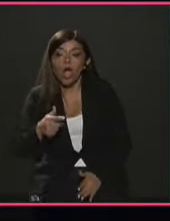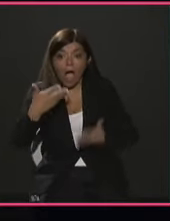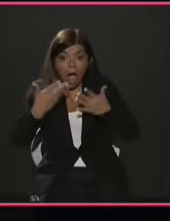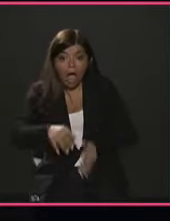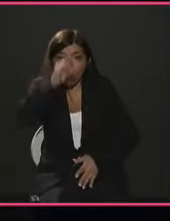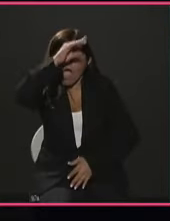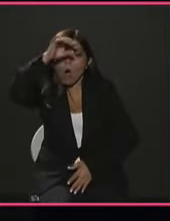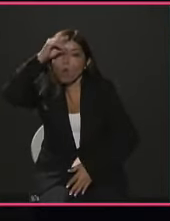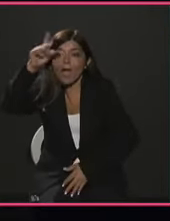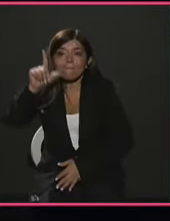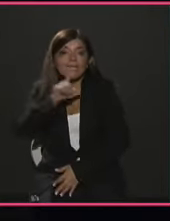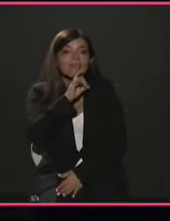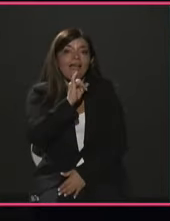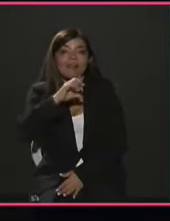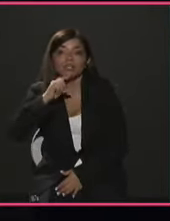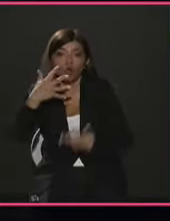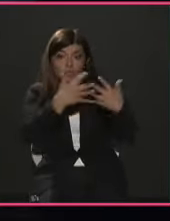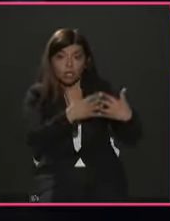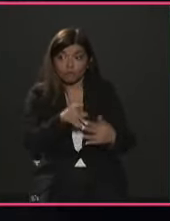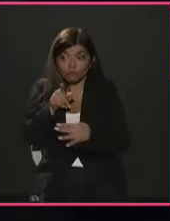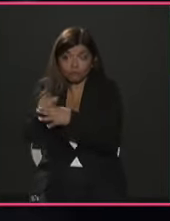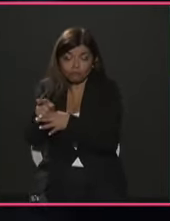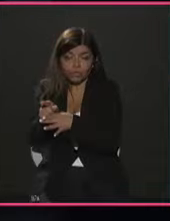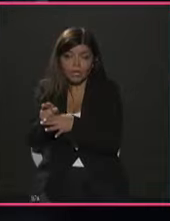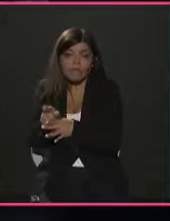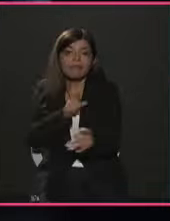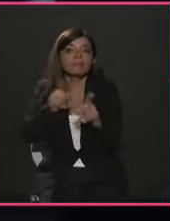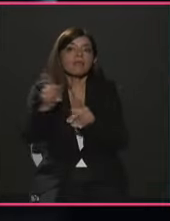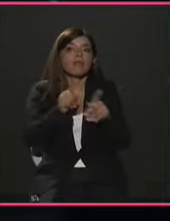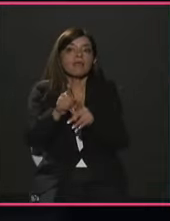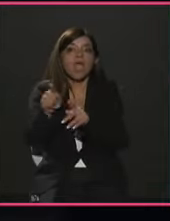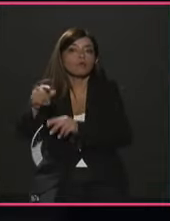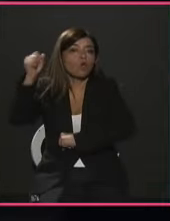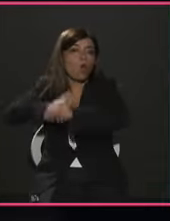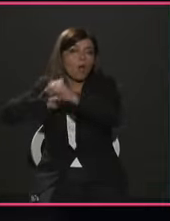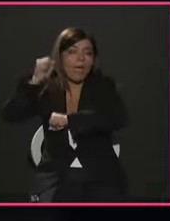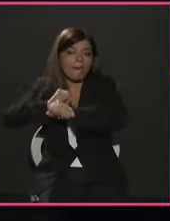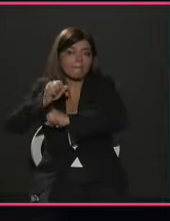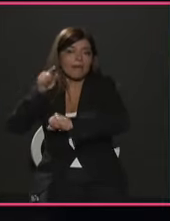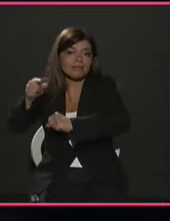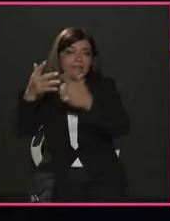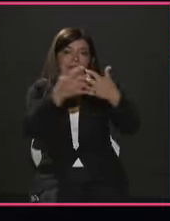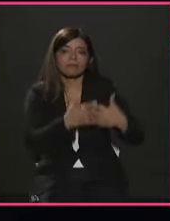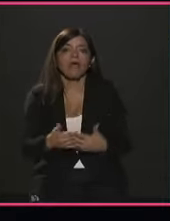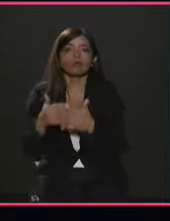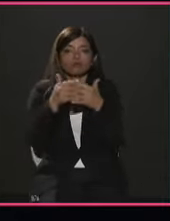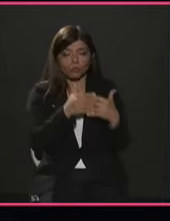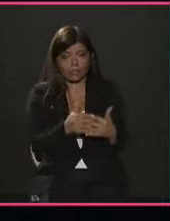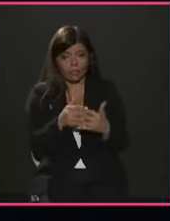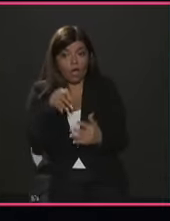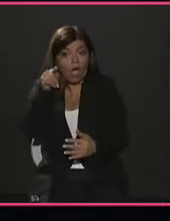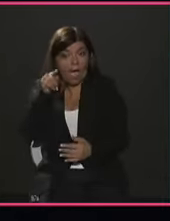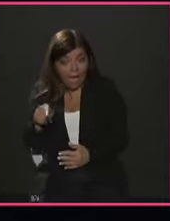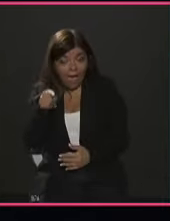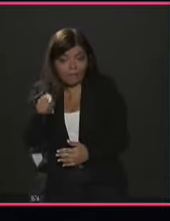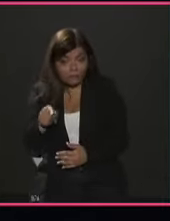mina que es dirigida por alamam que es una empresa estadounidens esto es de interés